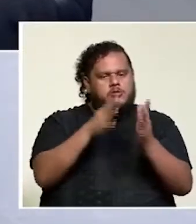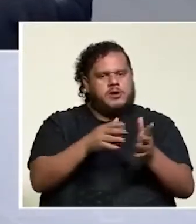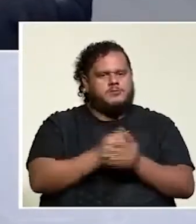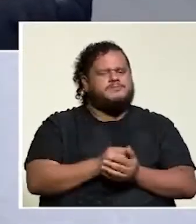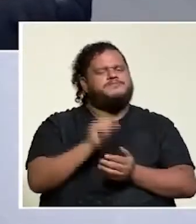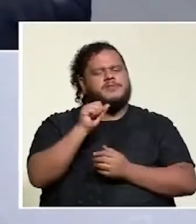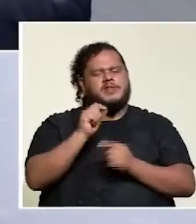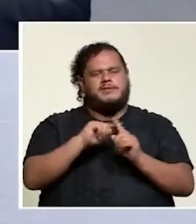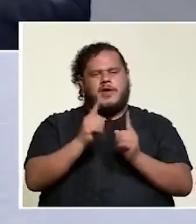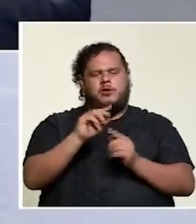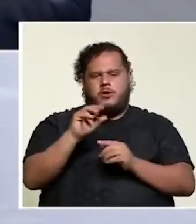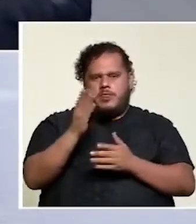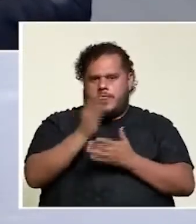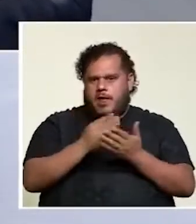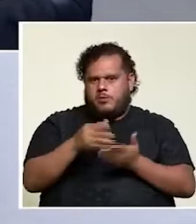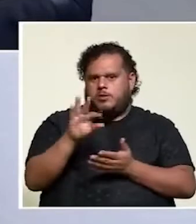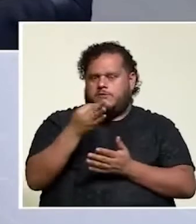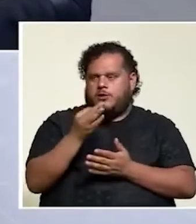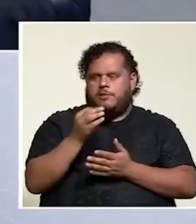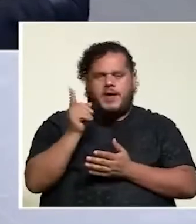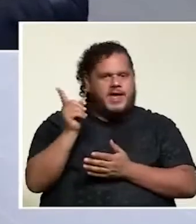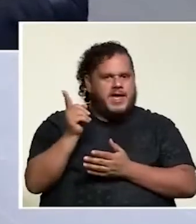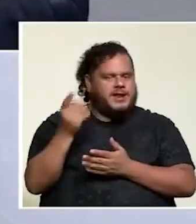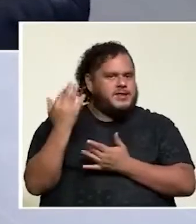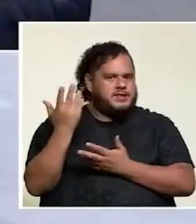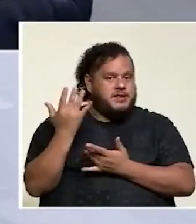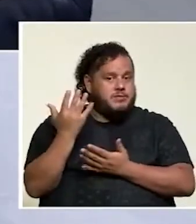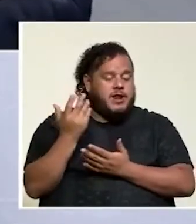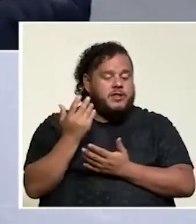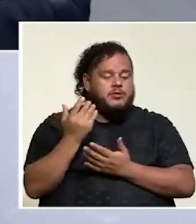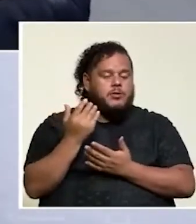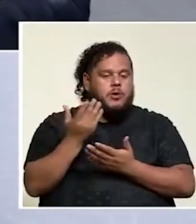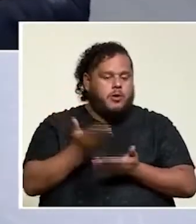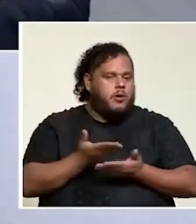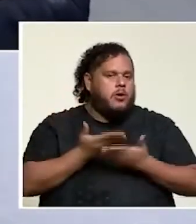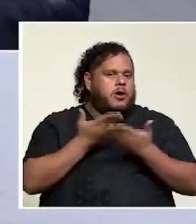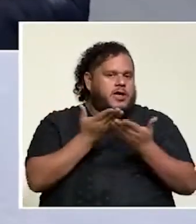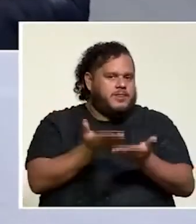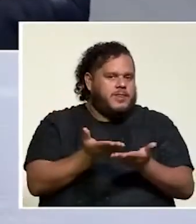digamos, de alguna manera reaccionando o esperando que efectivamente